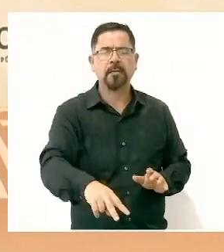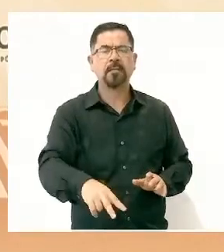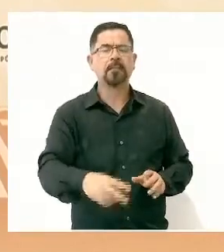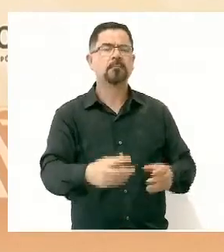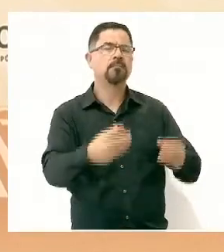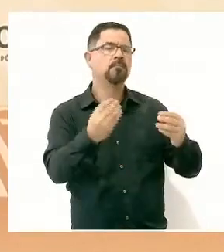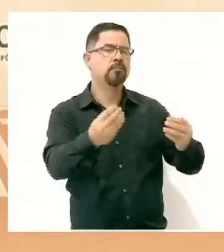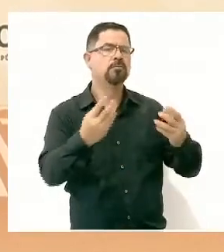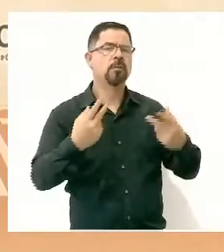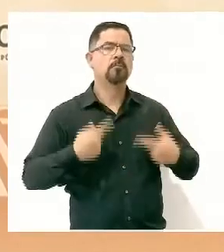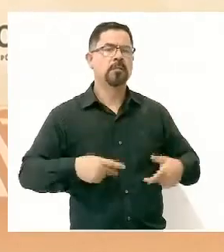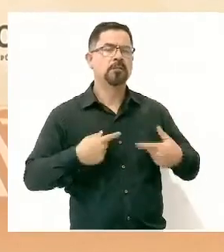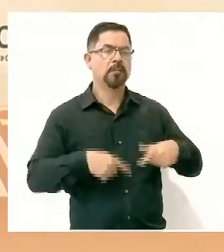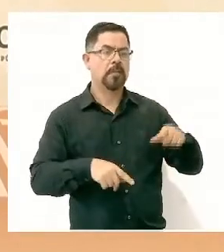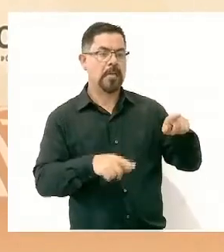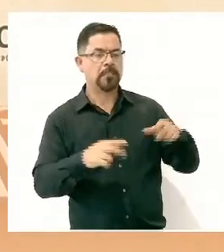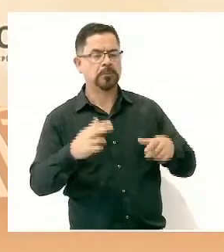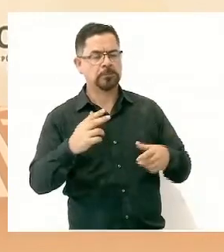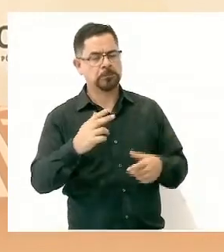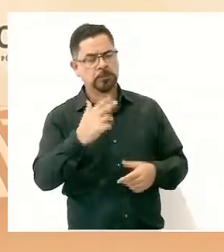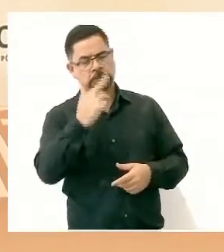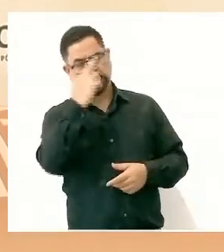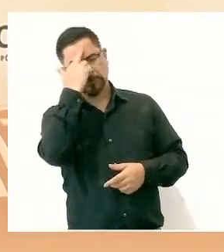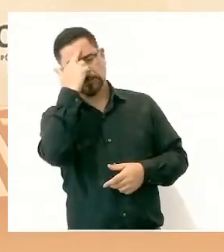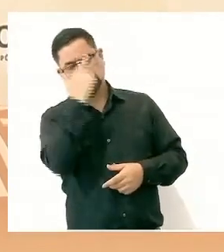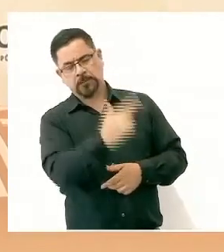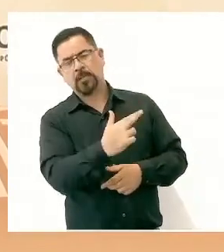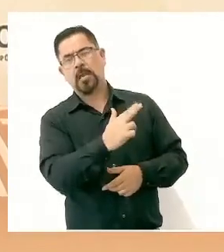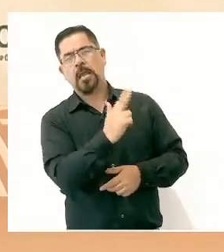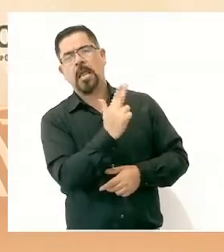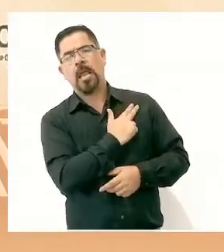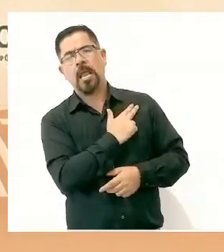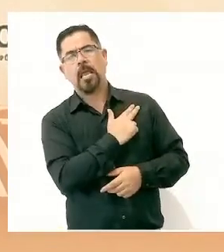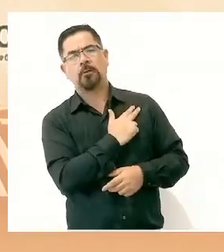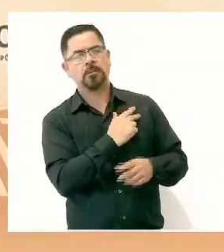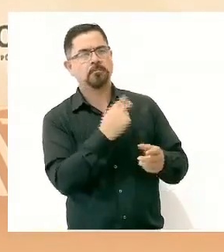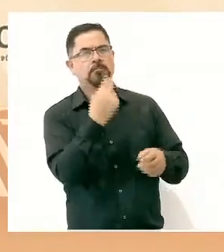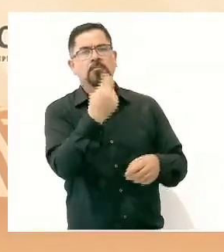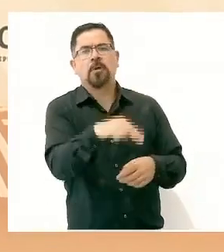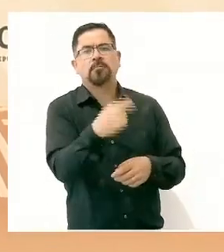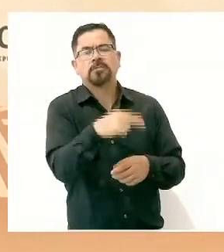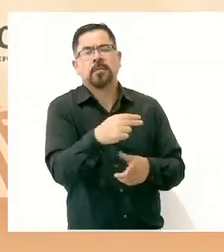entrañables héroes anónimos.